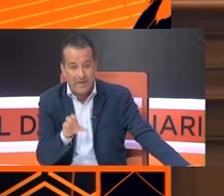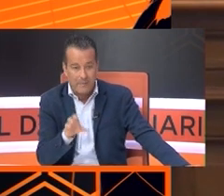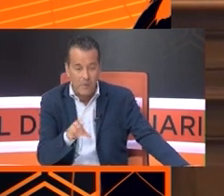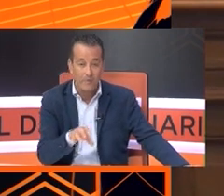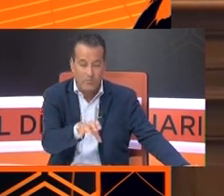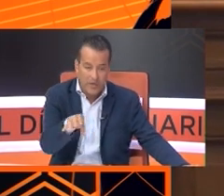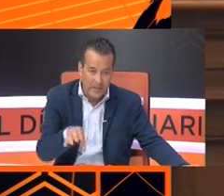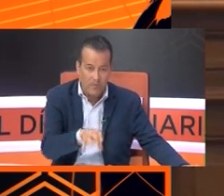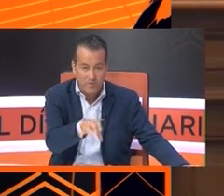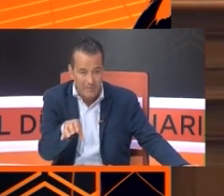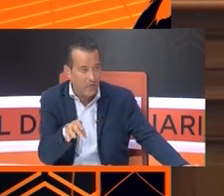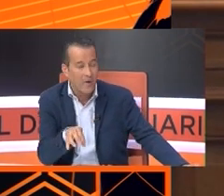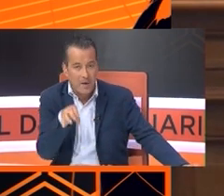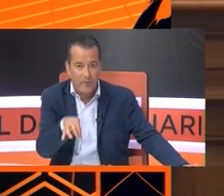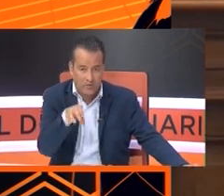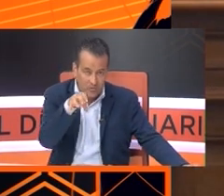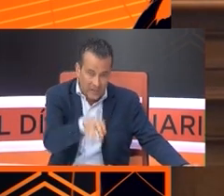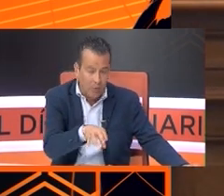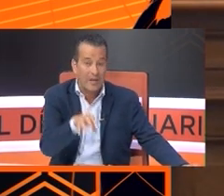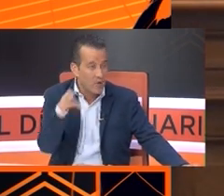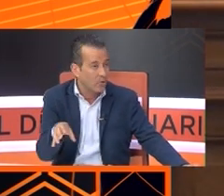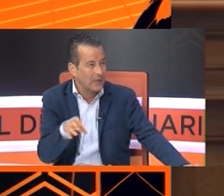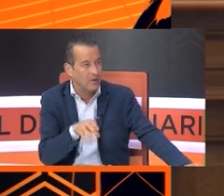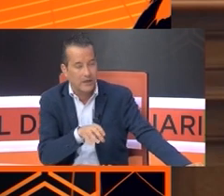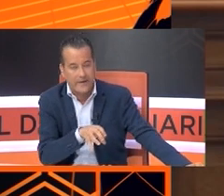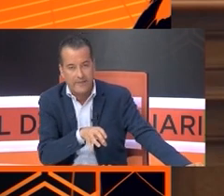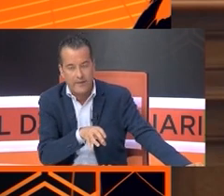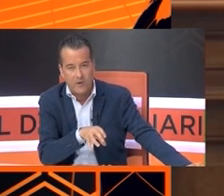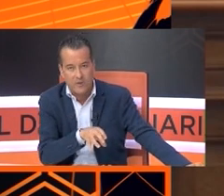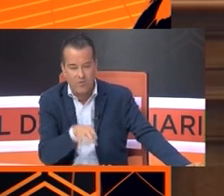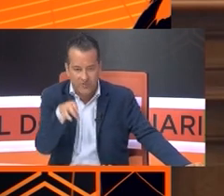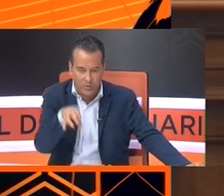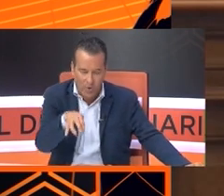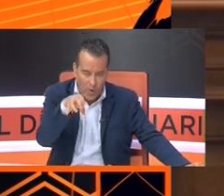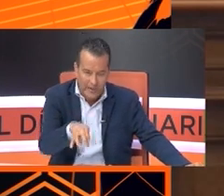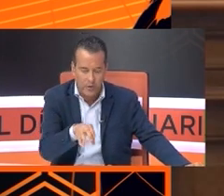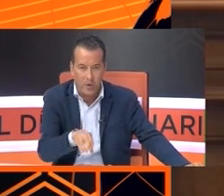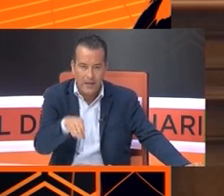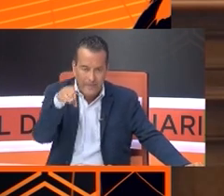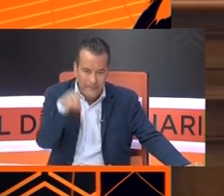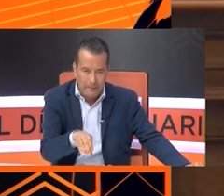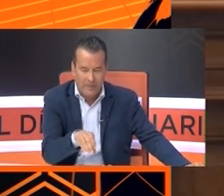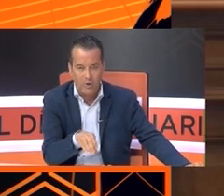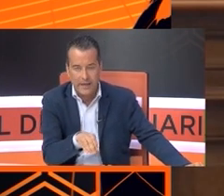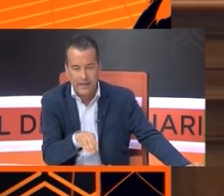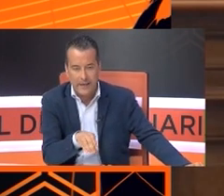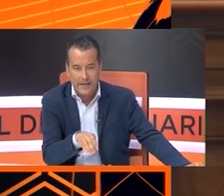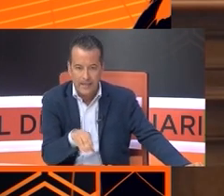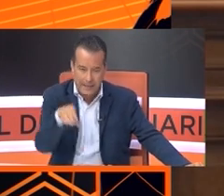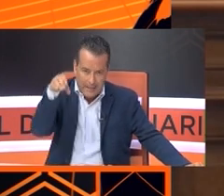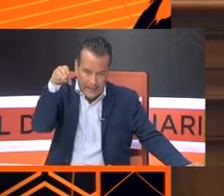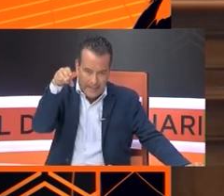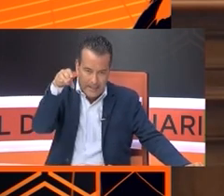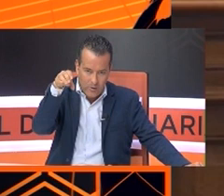que llega, además, un hombre muy querido, muy mimado por un sector, ya yo lo he contado en reiteradas ocasiones, un sector concreto del PSOE de Gran